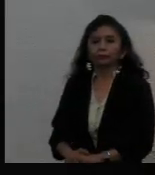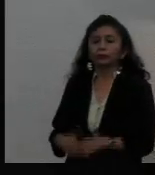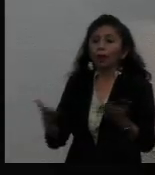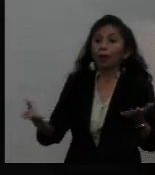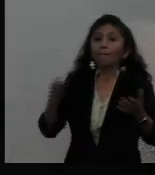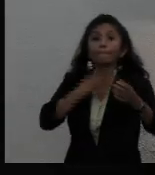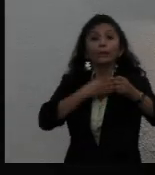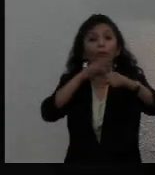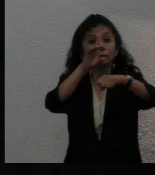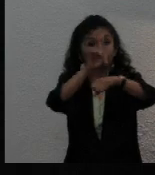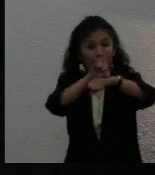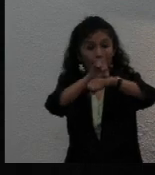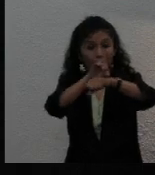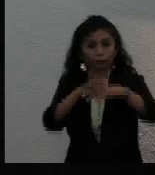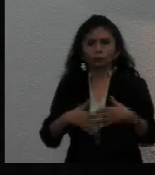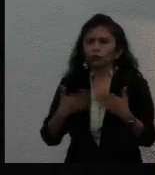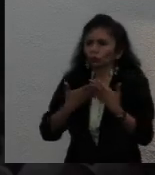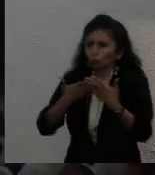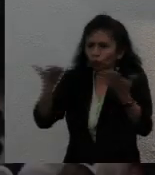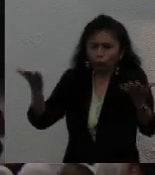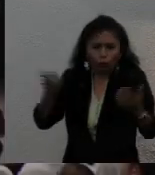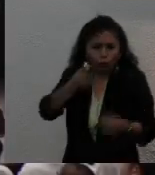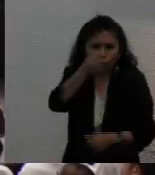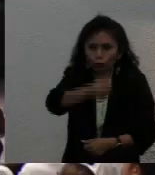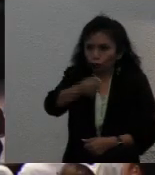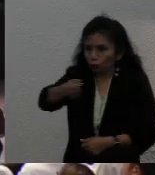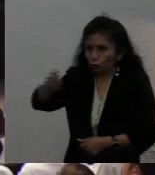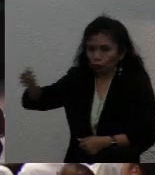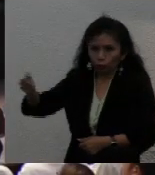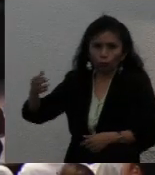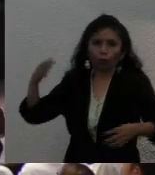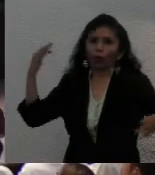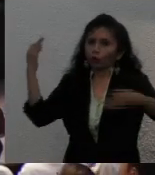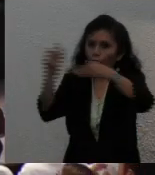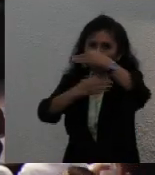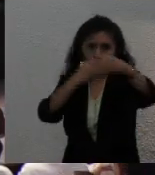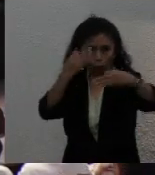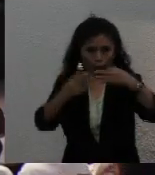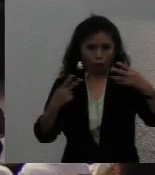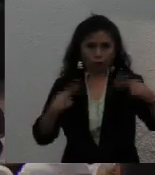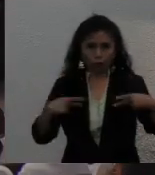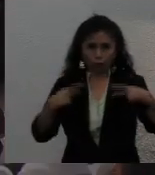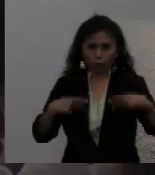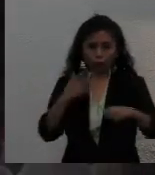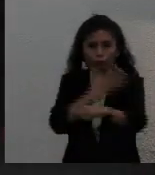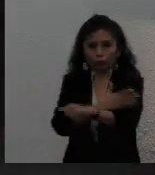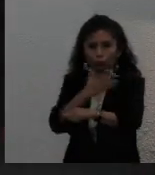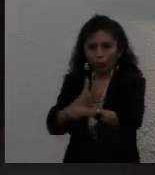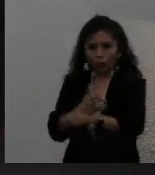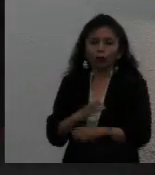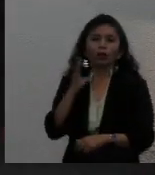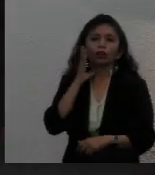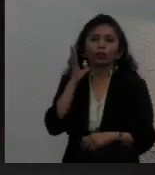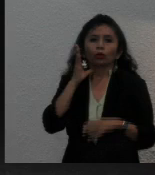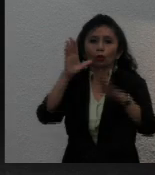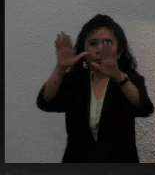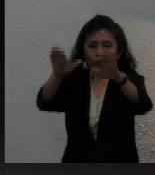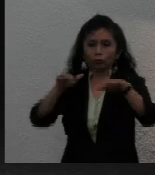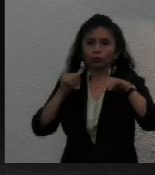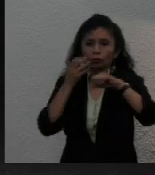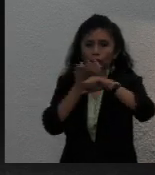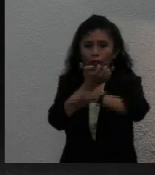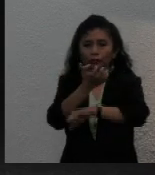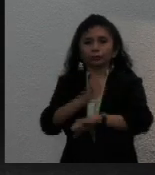Muy buenos días. Extiendo un fraterno saludo a todas y todos los que hoy nos acompañan en este recinto oficial del Congreso del